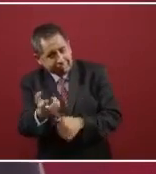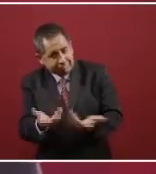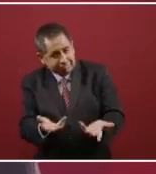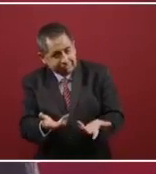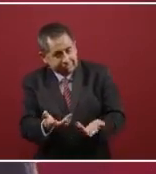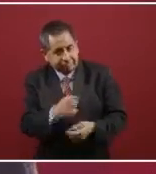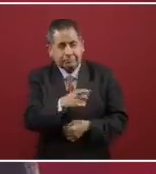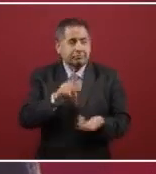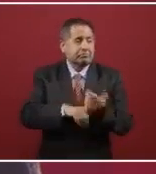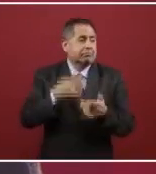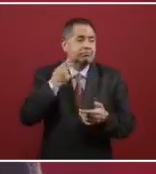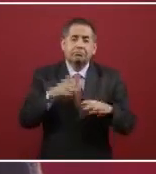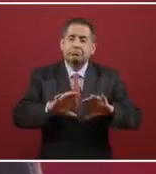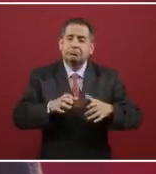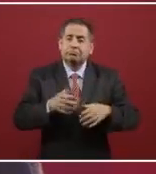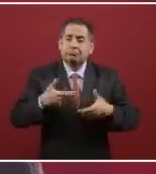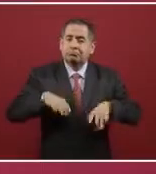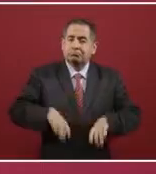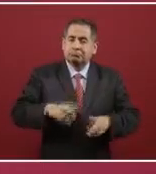la política de pillaje.